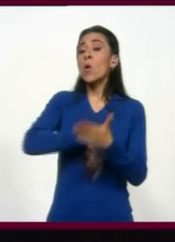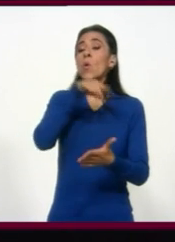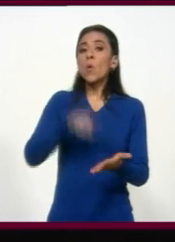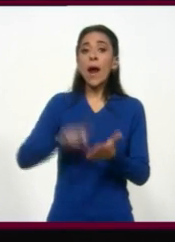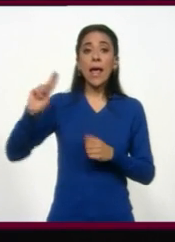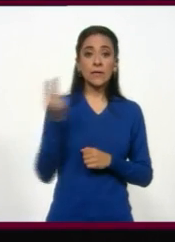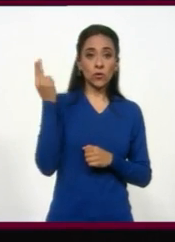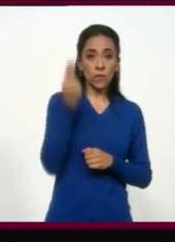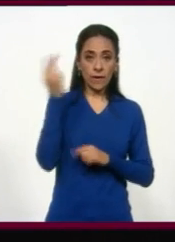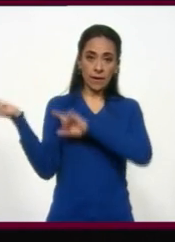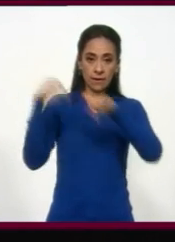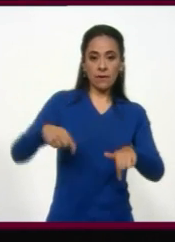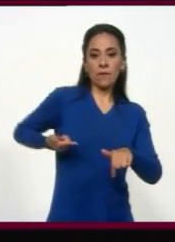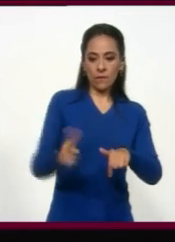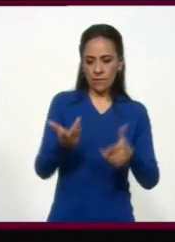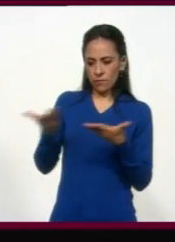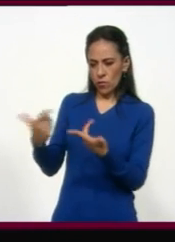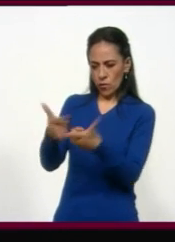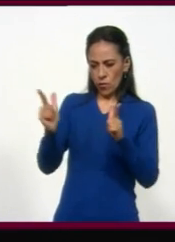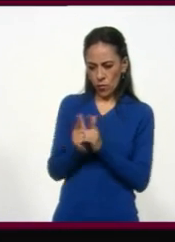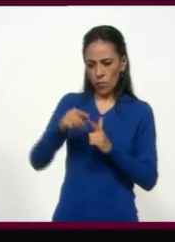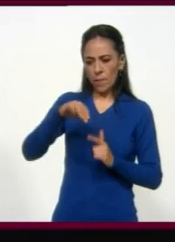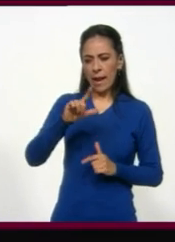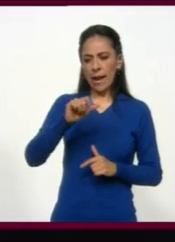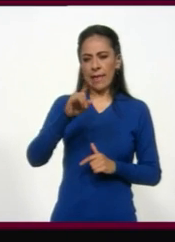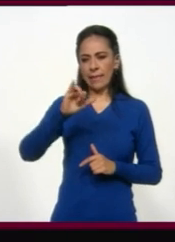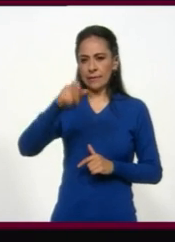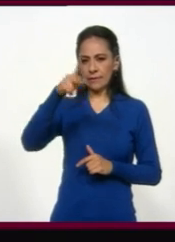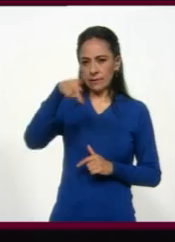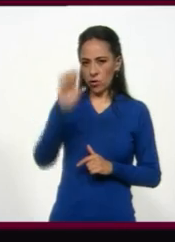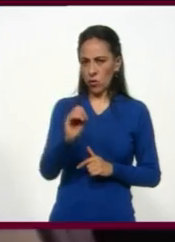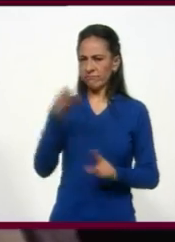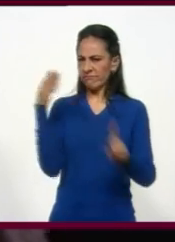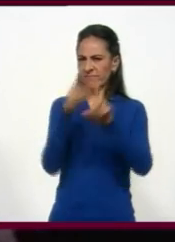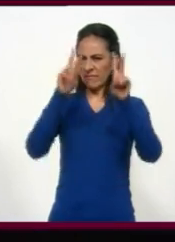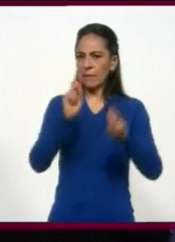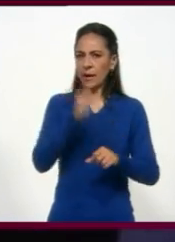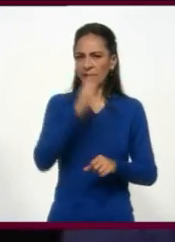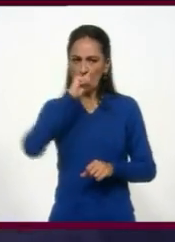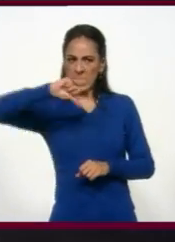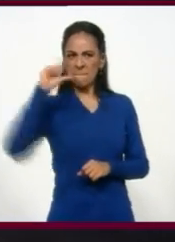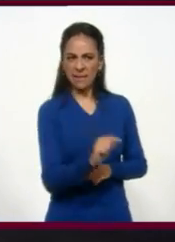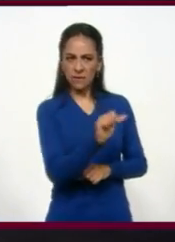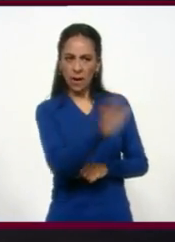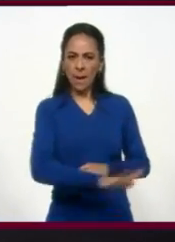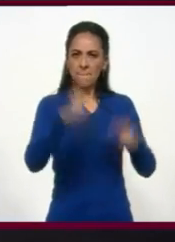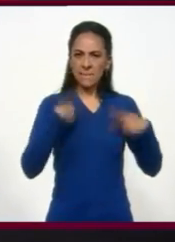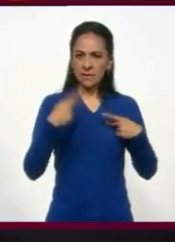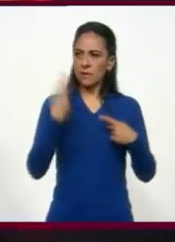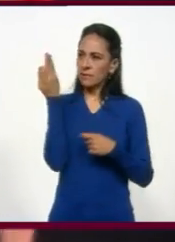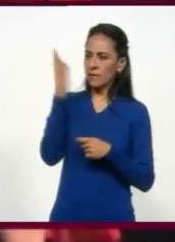la lynch co que significa una obra de título resonante maldito sea el traidor a su patria hasta la